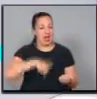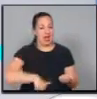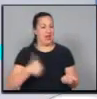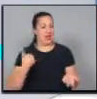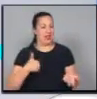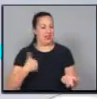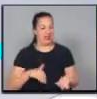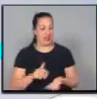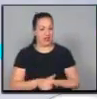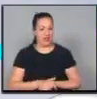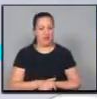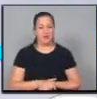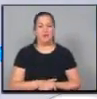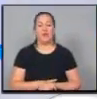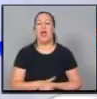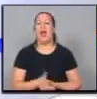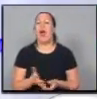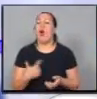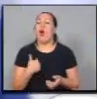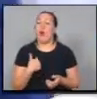Argentina, ¿no? Voy a tratar de ser